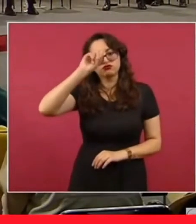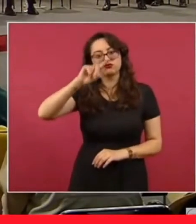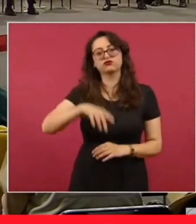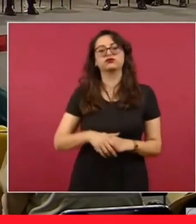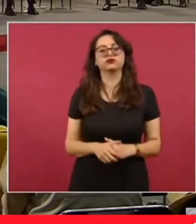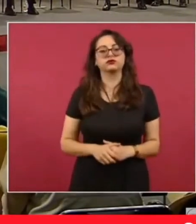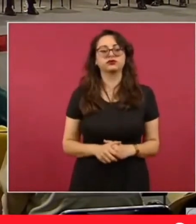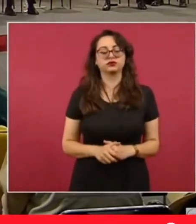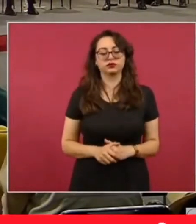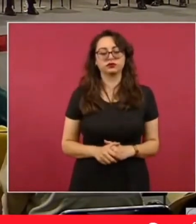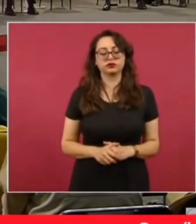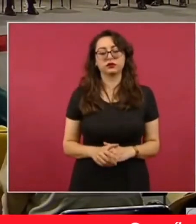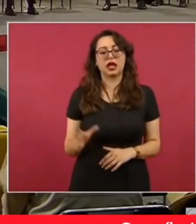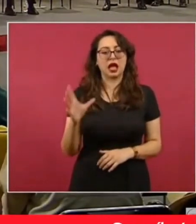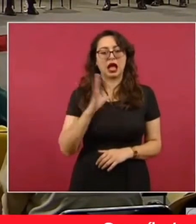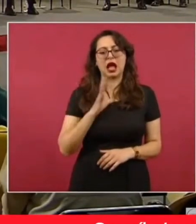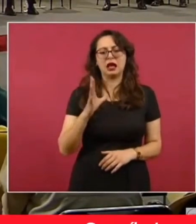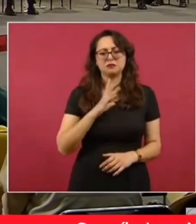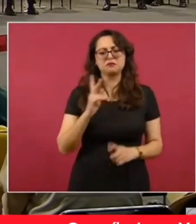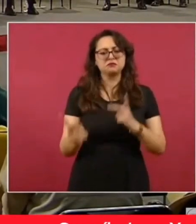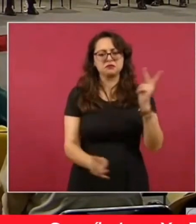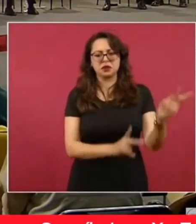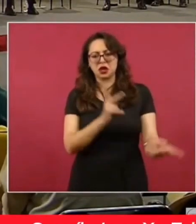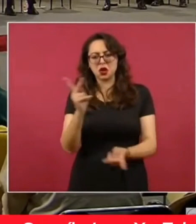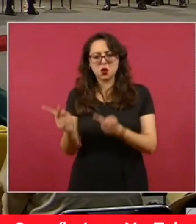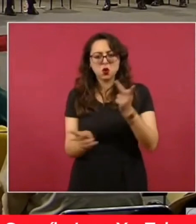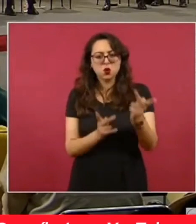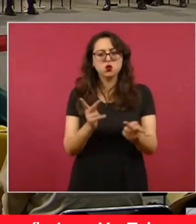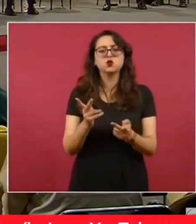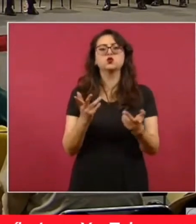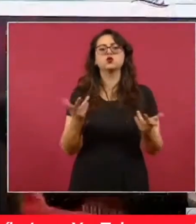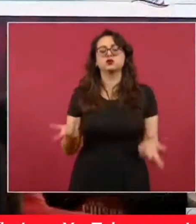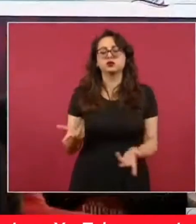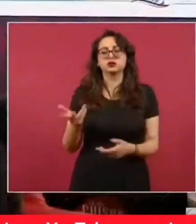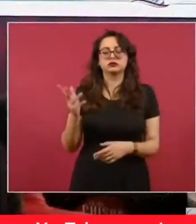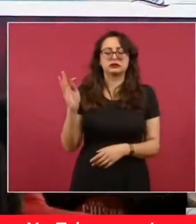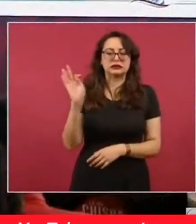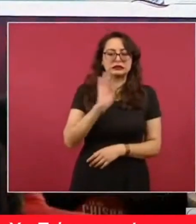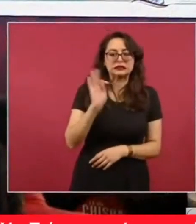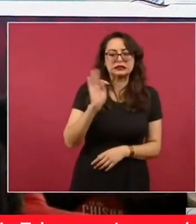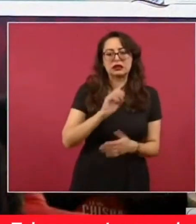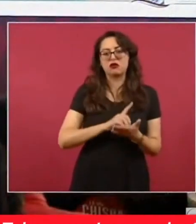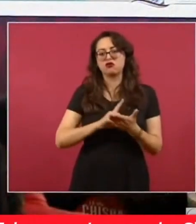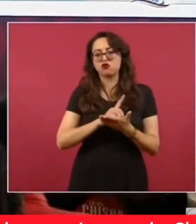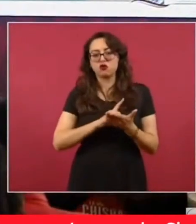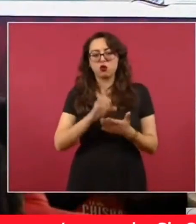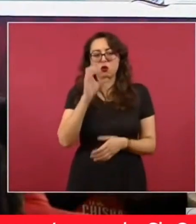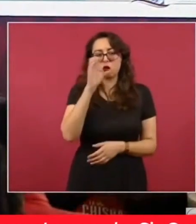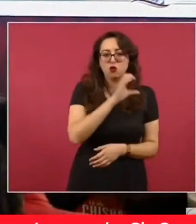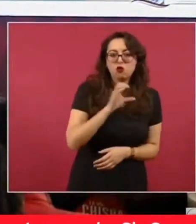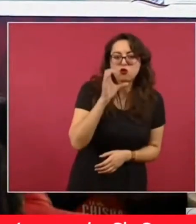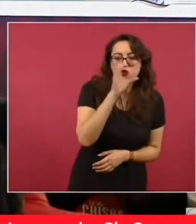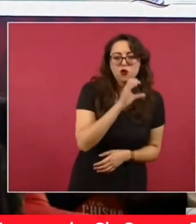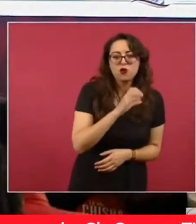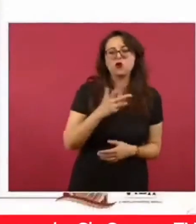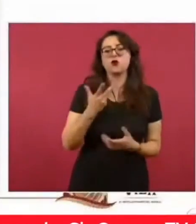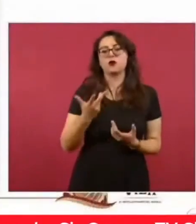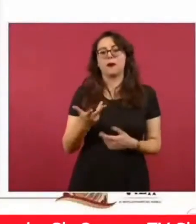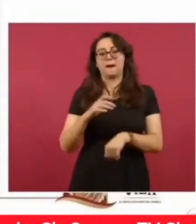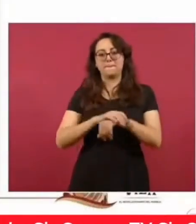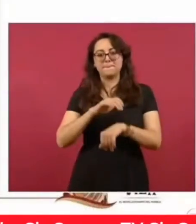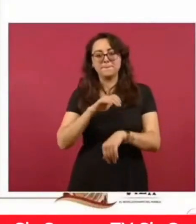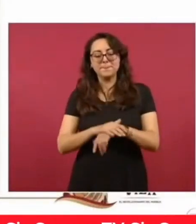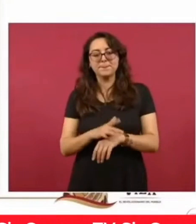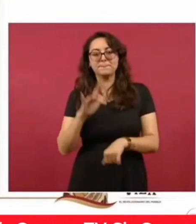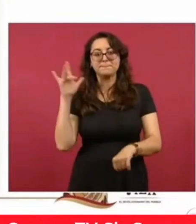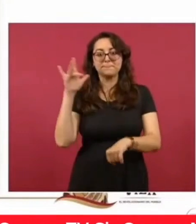Se establecen algunas preguntas, tienen curiosidad, sus amigas se les consumen, alguna situación, propuestas